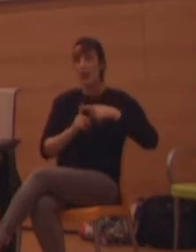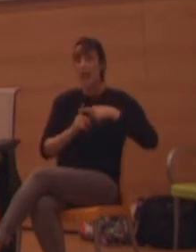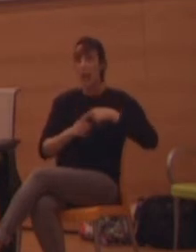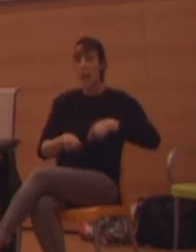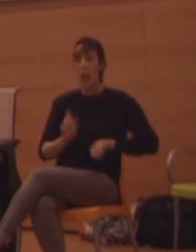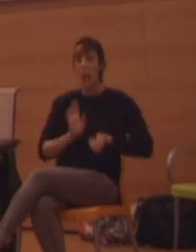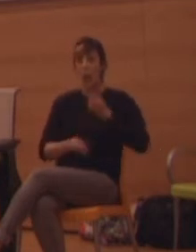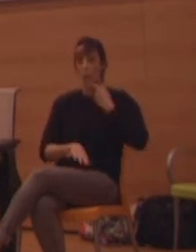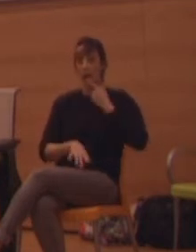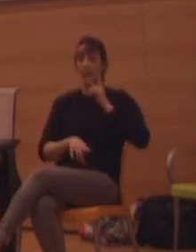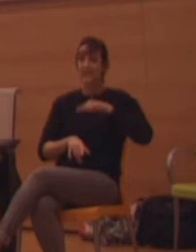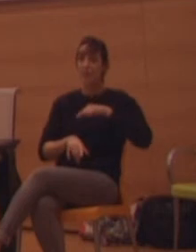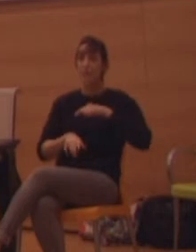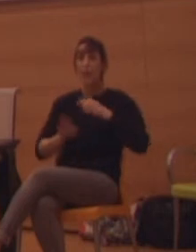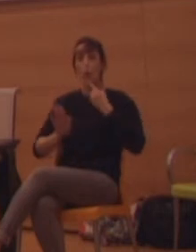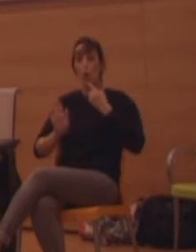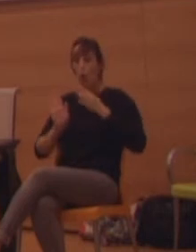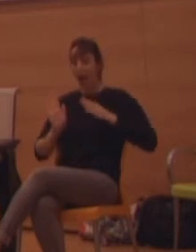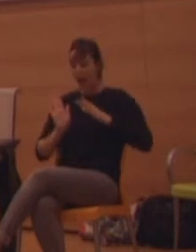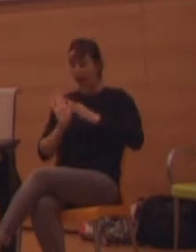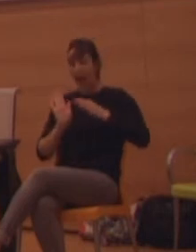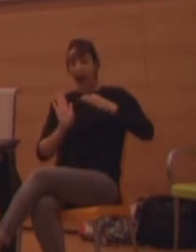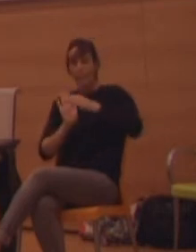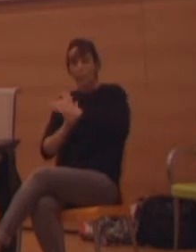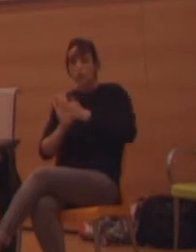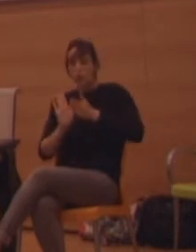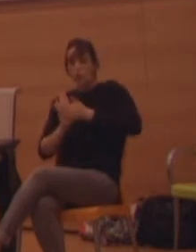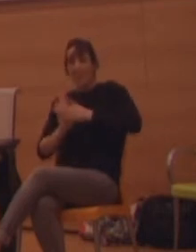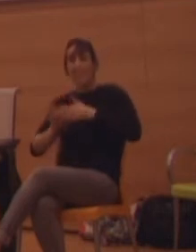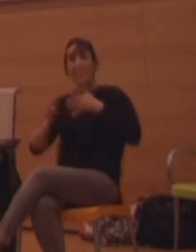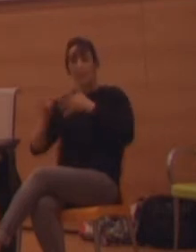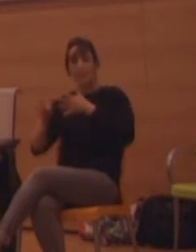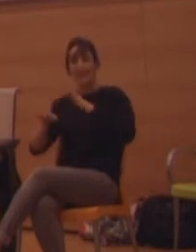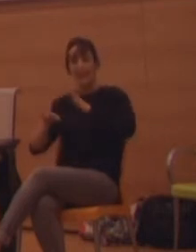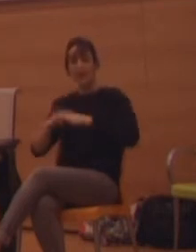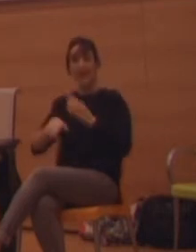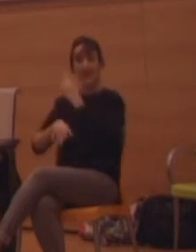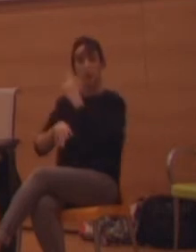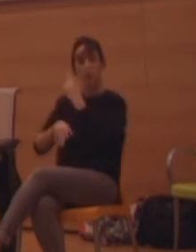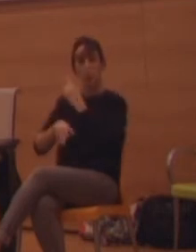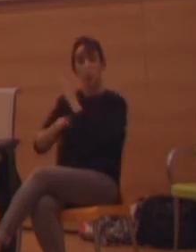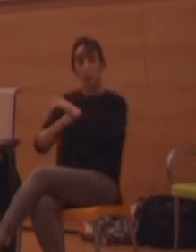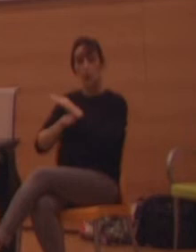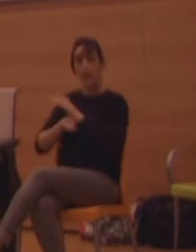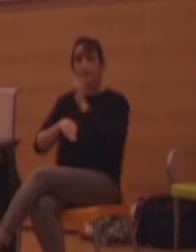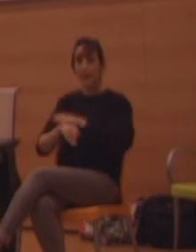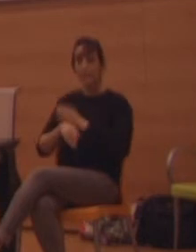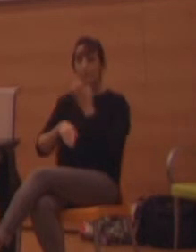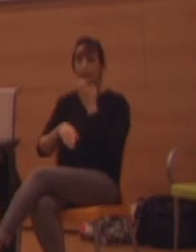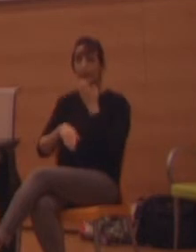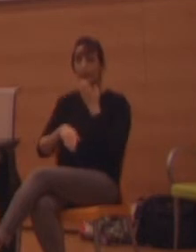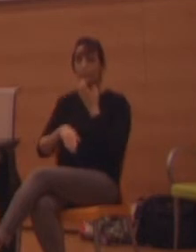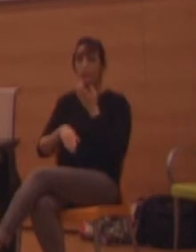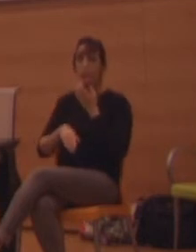o productos de plata y bactericidas para tratar la infección esta. En cuanto al desbridamiento cortante, en una úlcera, en una